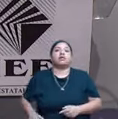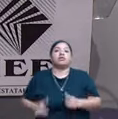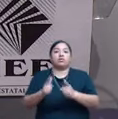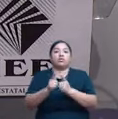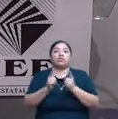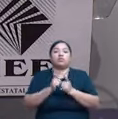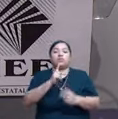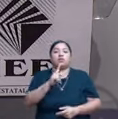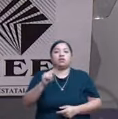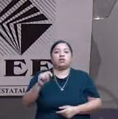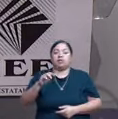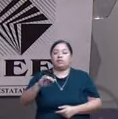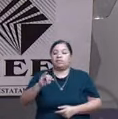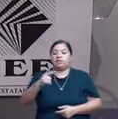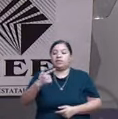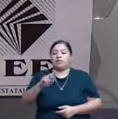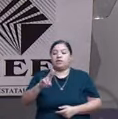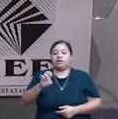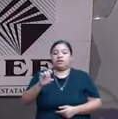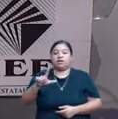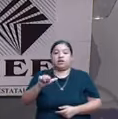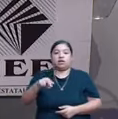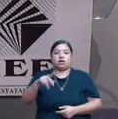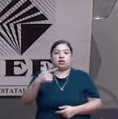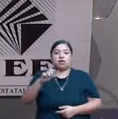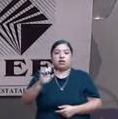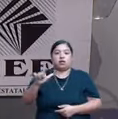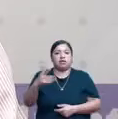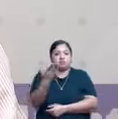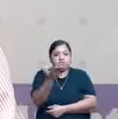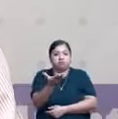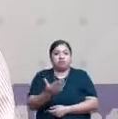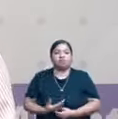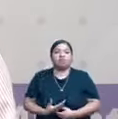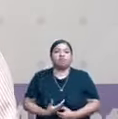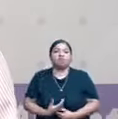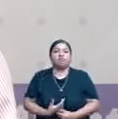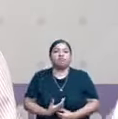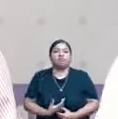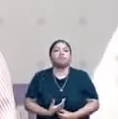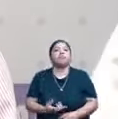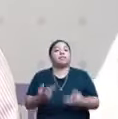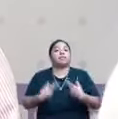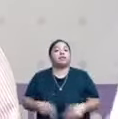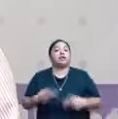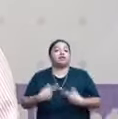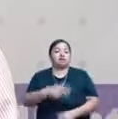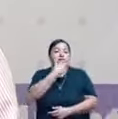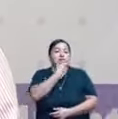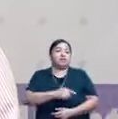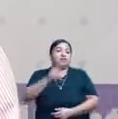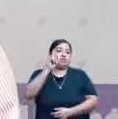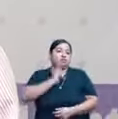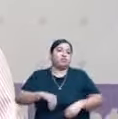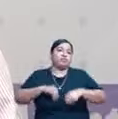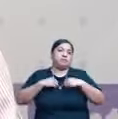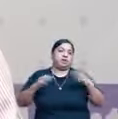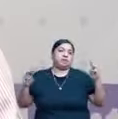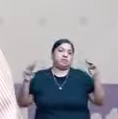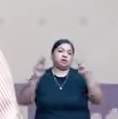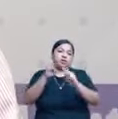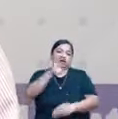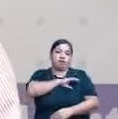Trabajo, Miguel Ángel Peña Flores. Candidato, tiene la palabra. Queridos ciudadanos y ciudadanas de Mixquiahuala,